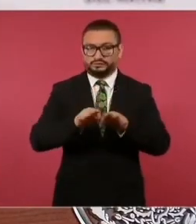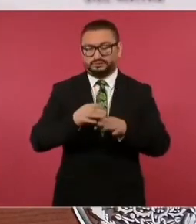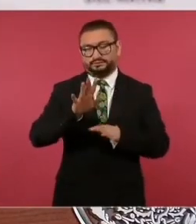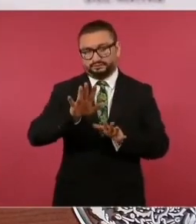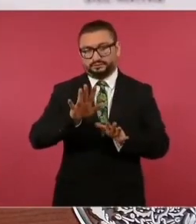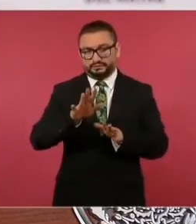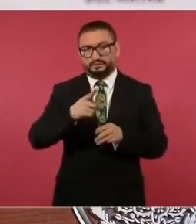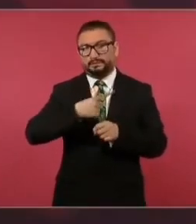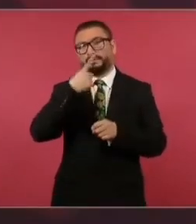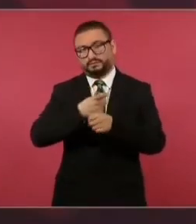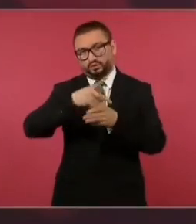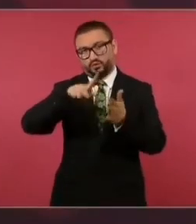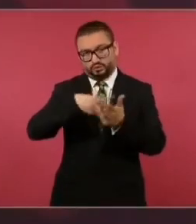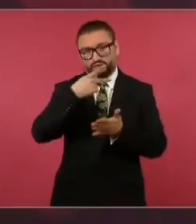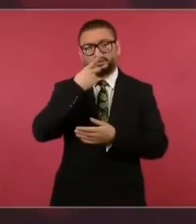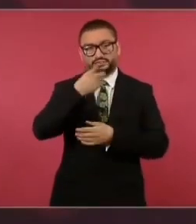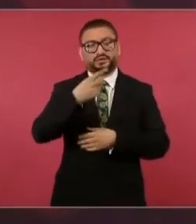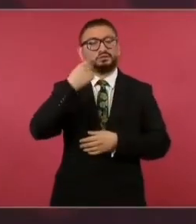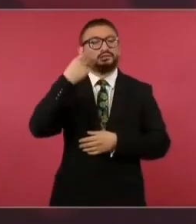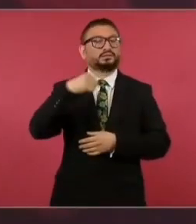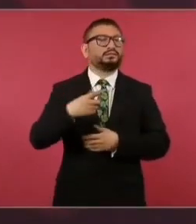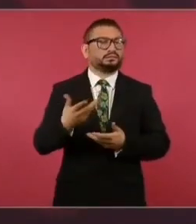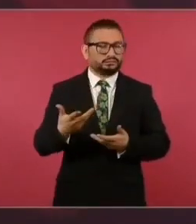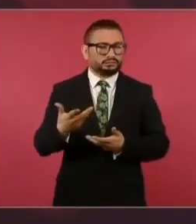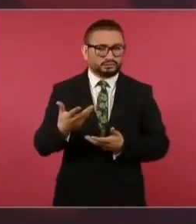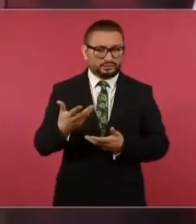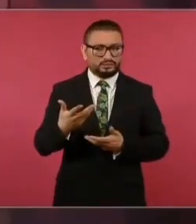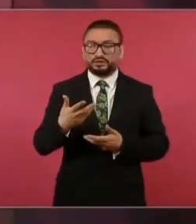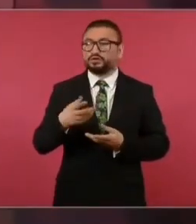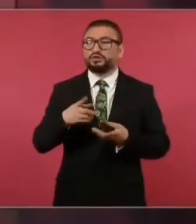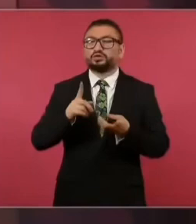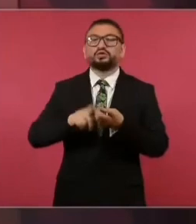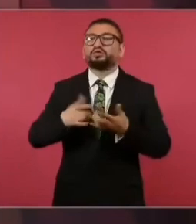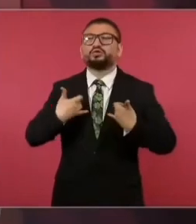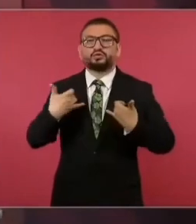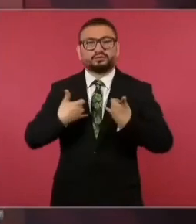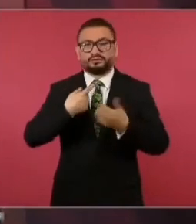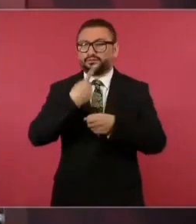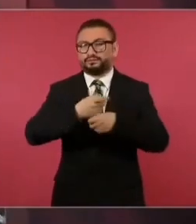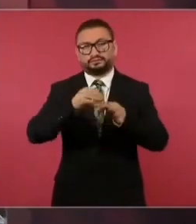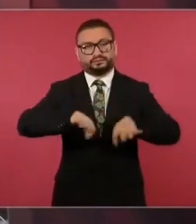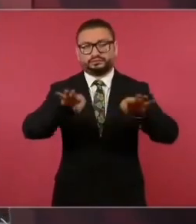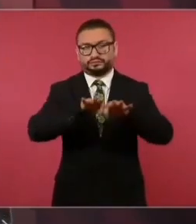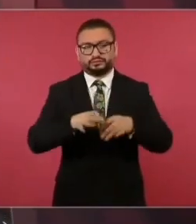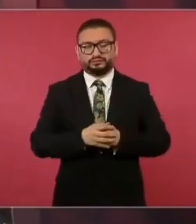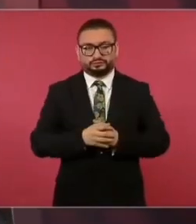Primero, repito, ¿no?, para saber dónde están los jóvenes.